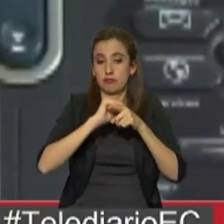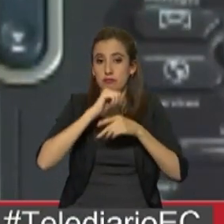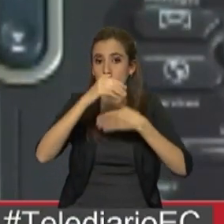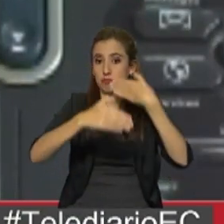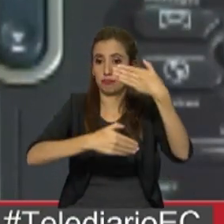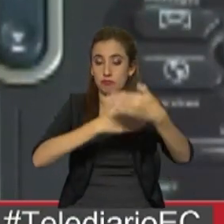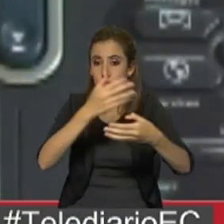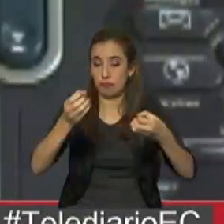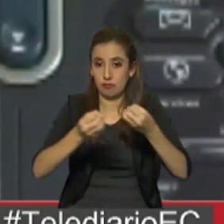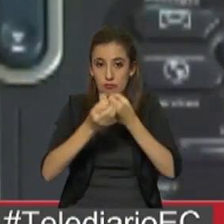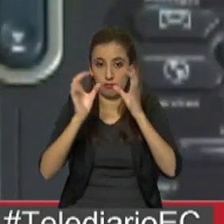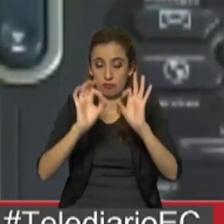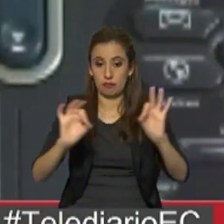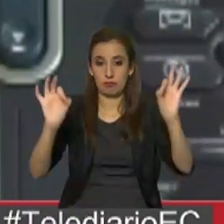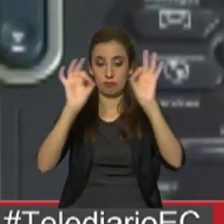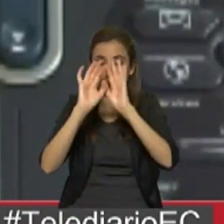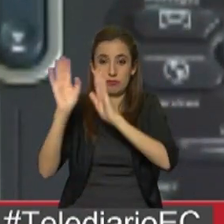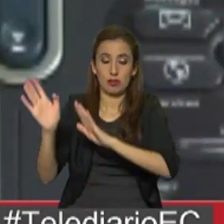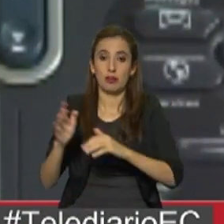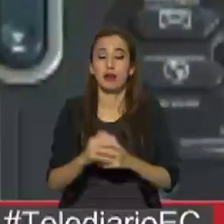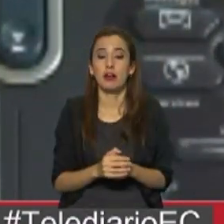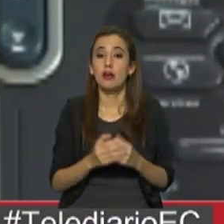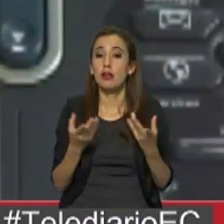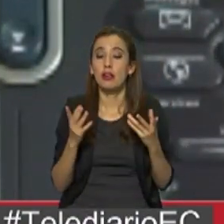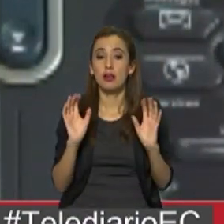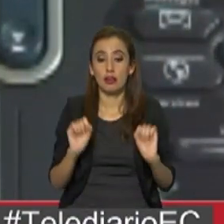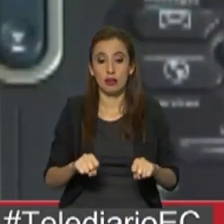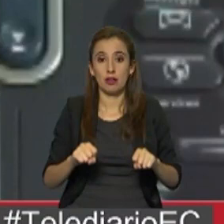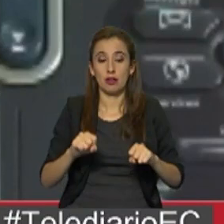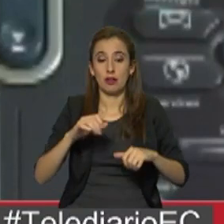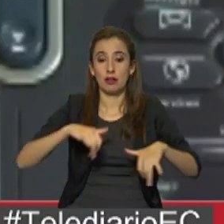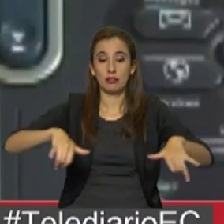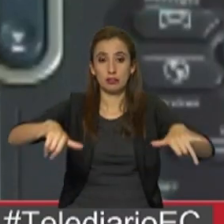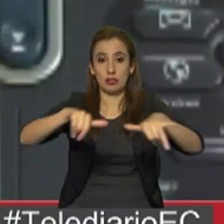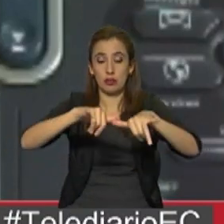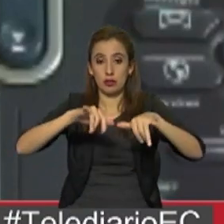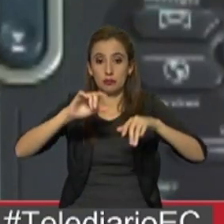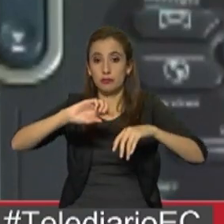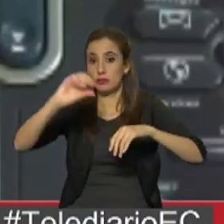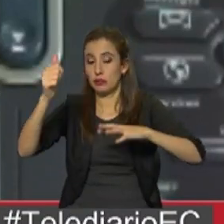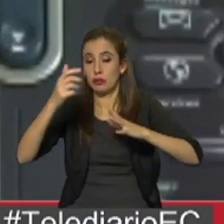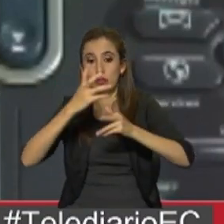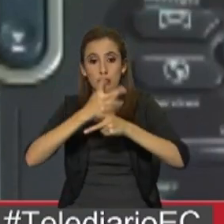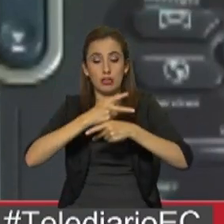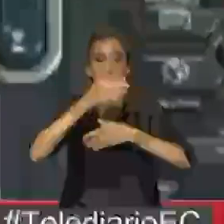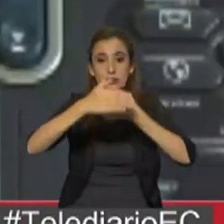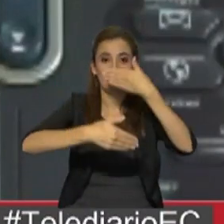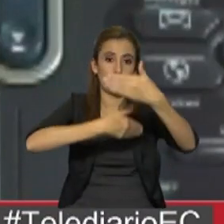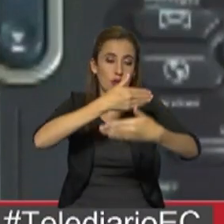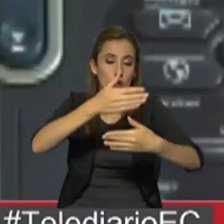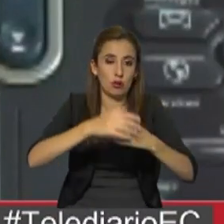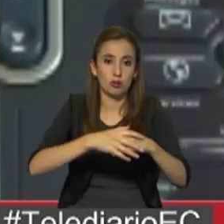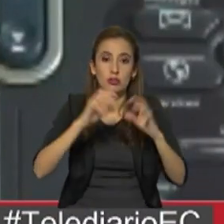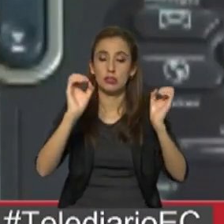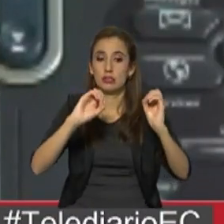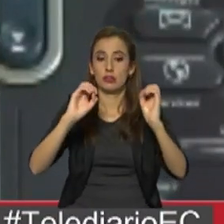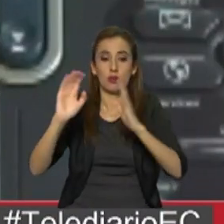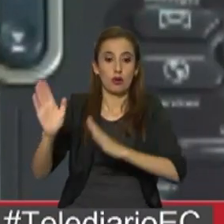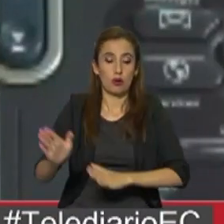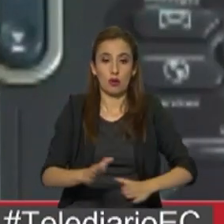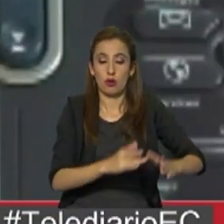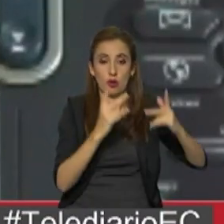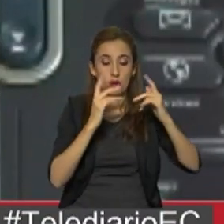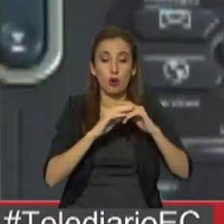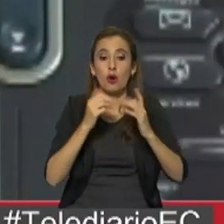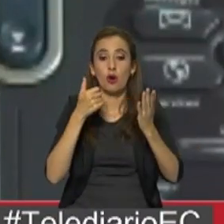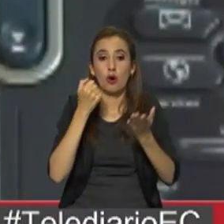salgamos del aislamiento social ya con la operatividad de otras funciones como son las notarías o el registro de la